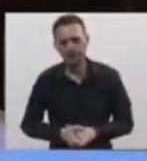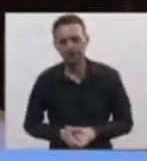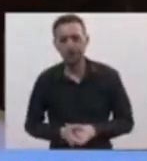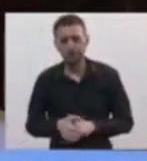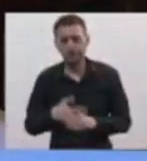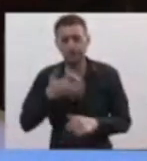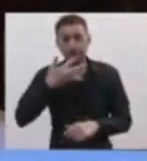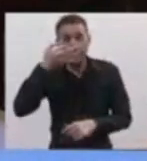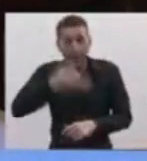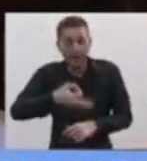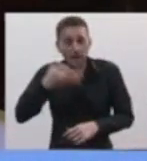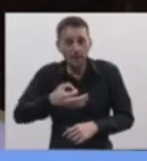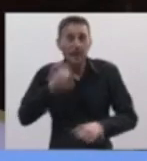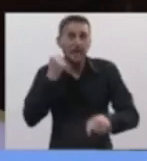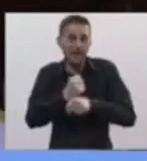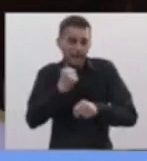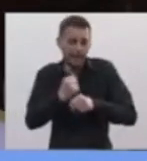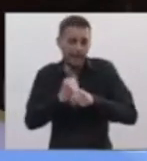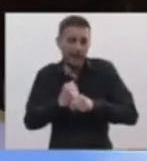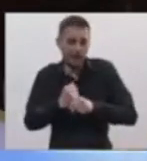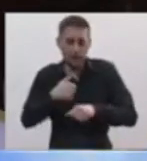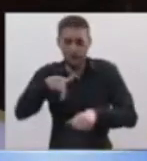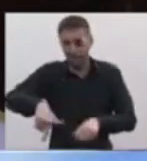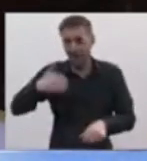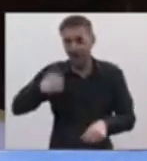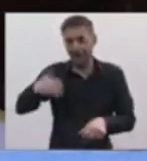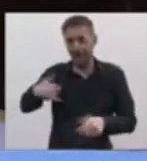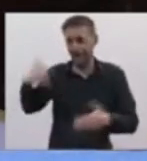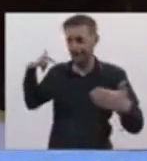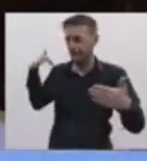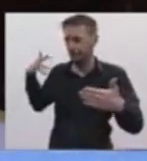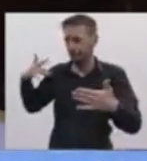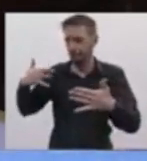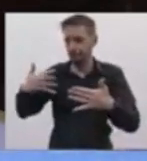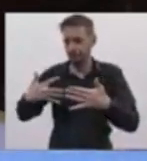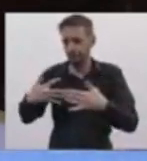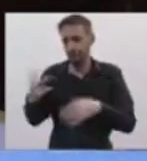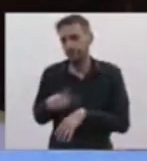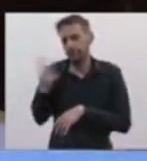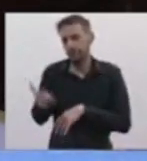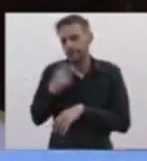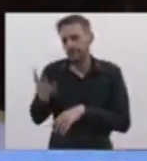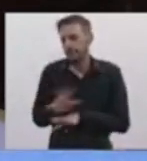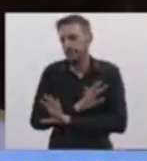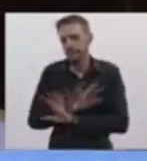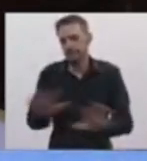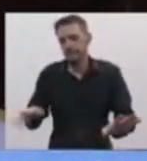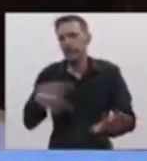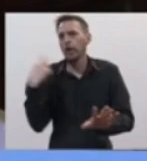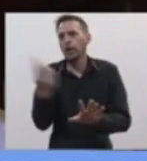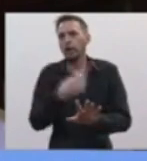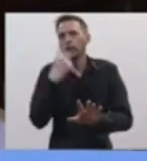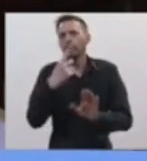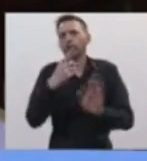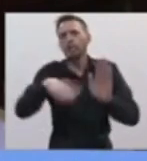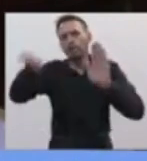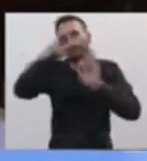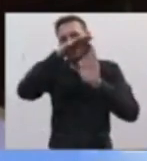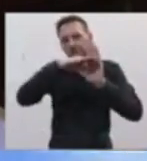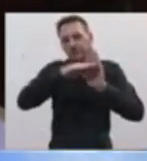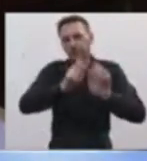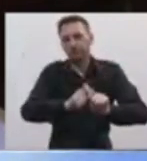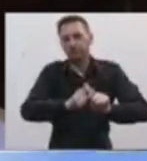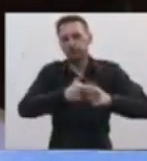la verdad que el desempeño económico de la argentina en las últimas décadas deja mucho que desear estamos en el podio de los países que han tenido menos